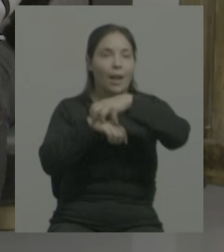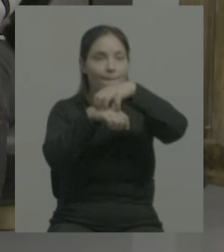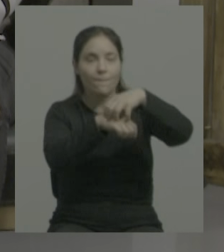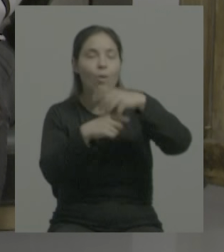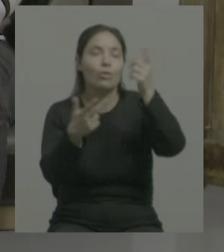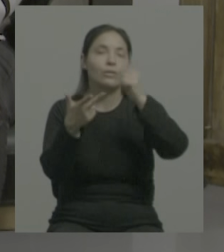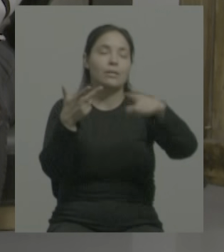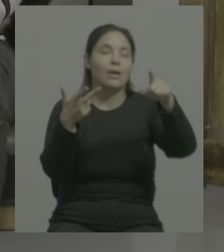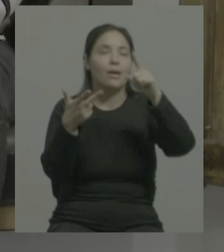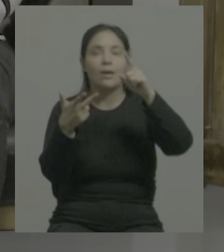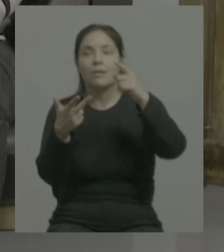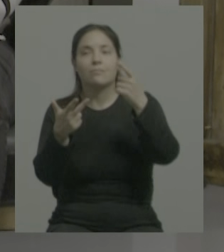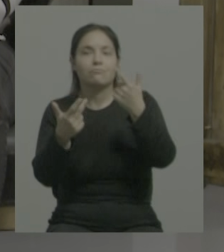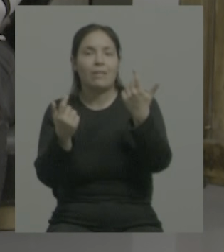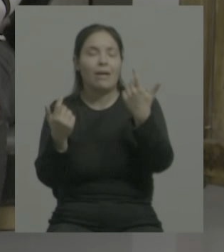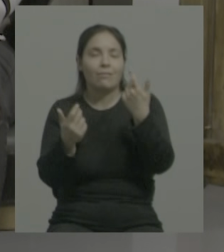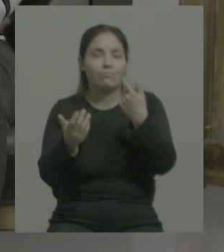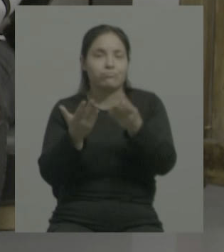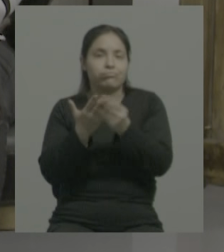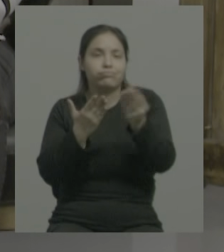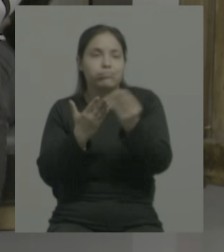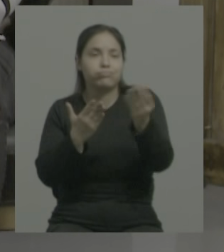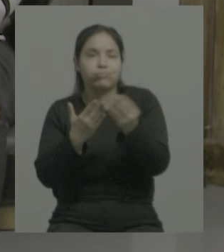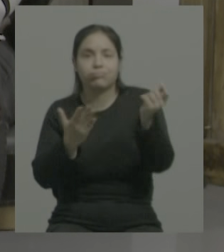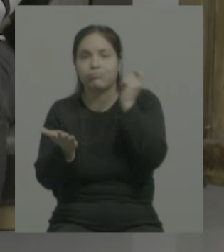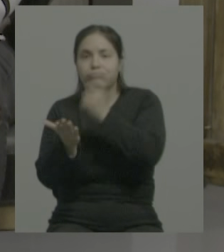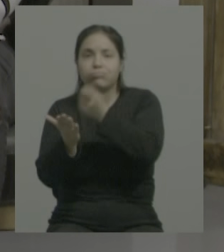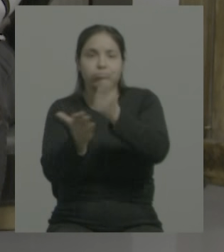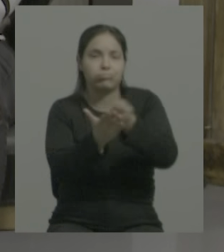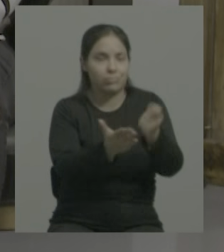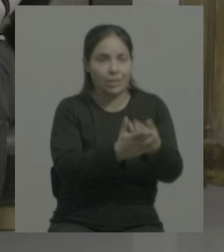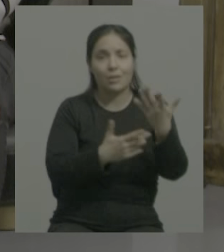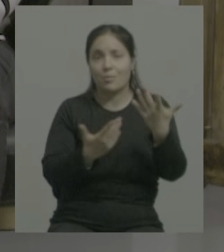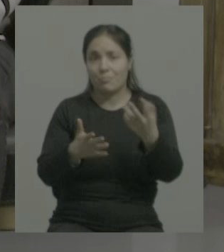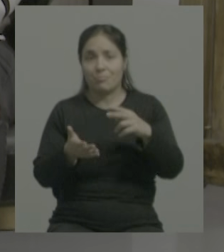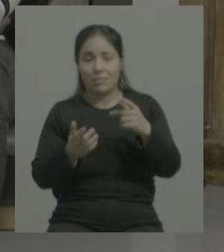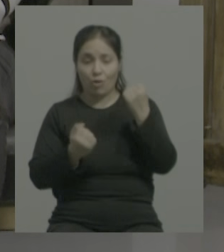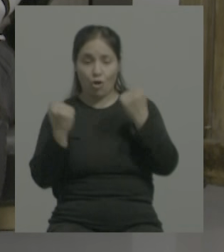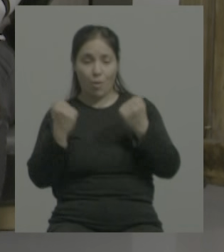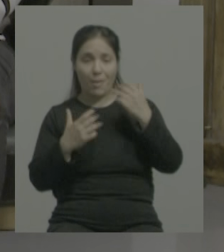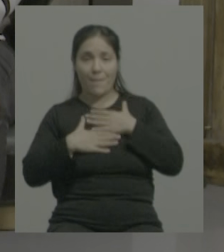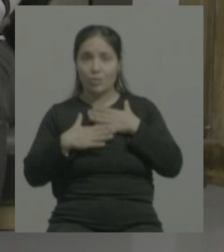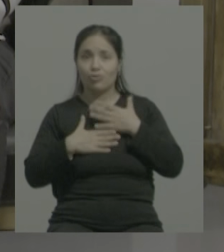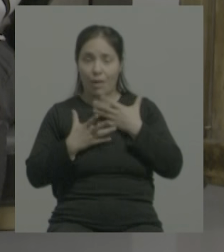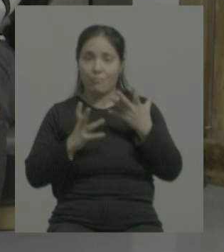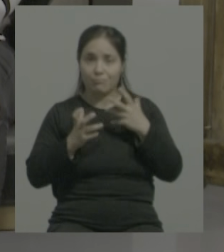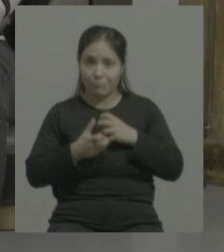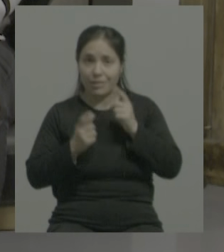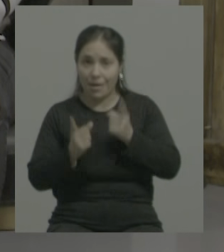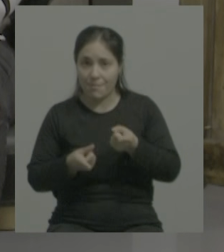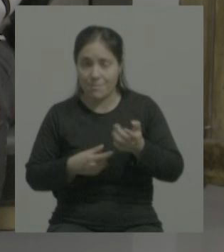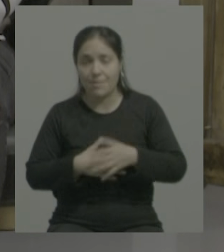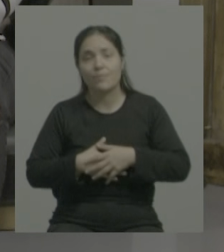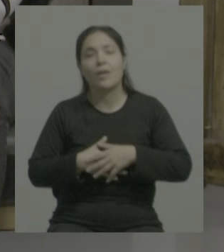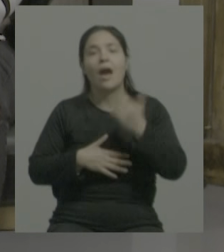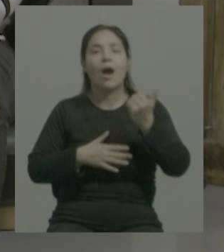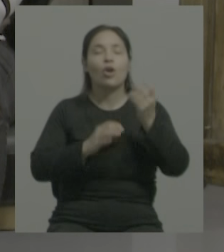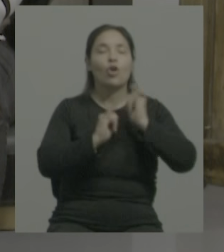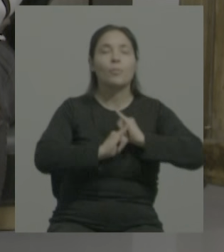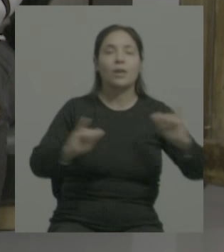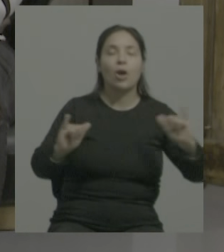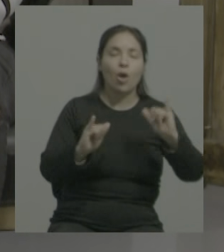gasto enorme para el día a día del estudiante y eso afecta directamente. Hay un comunicado que hizo el CIN, que es el